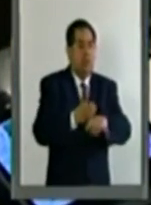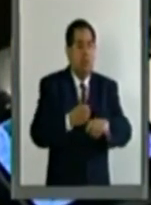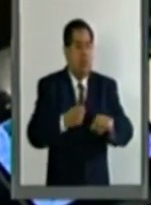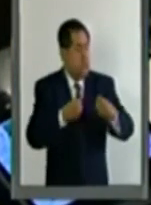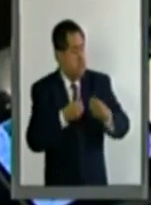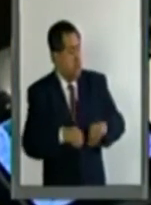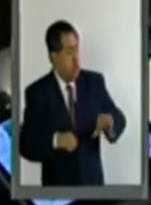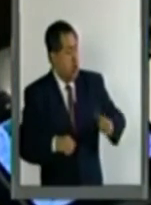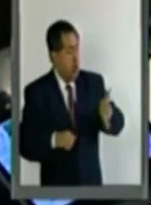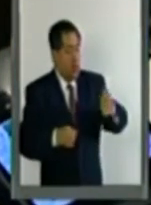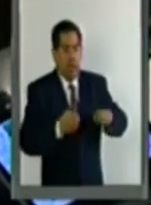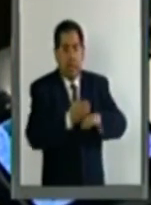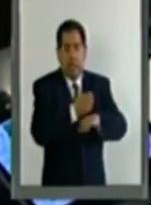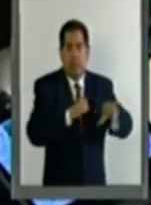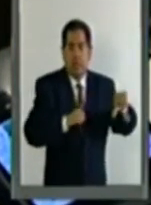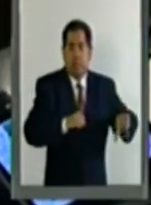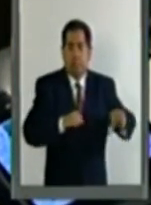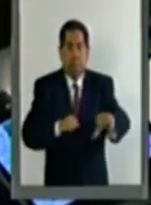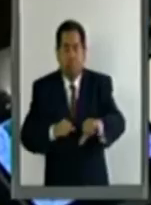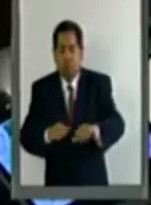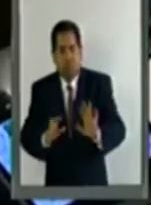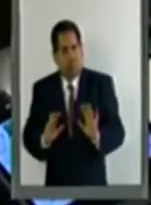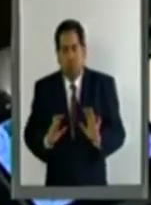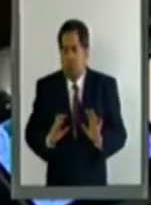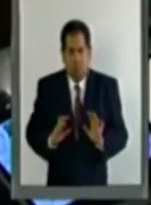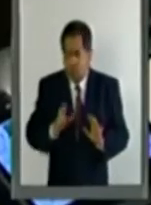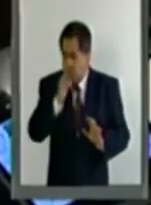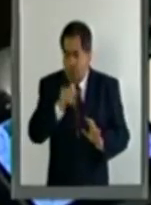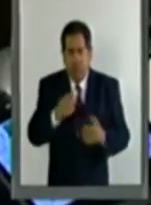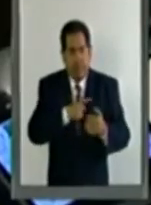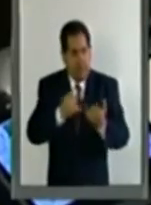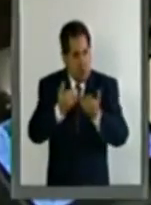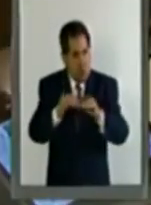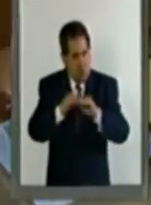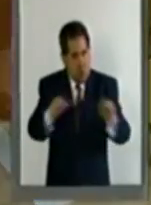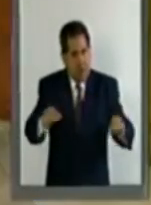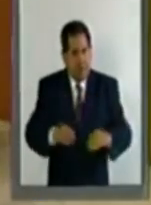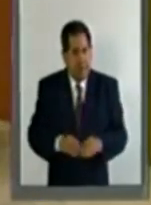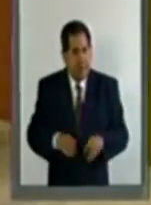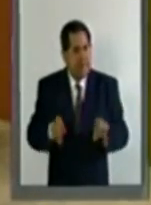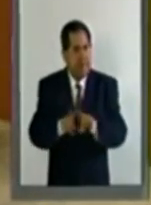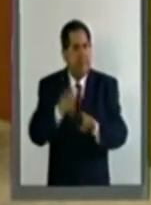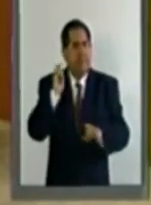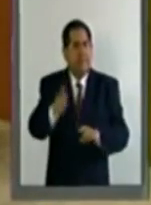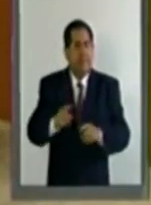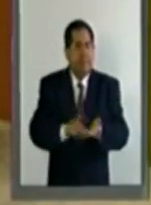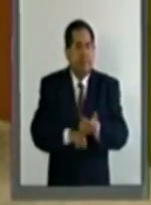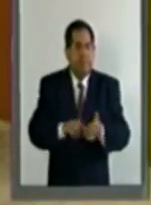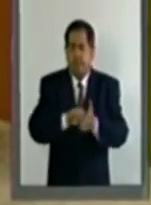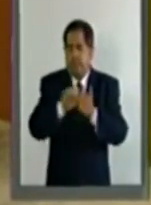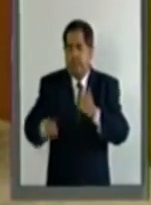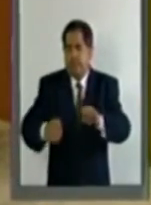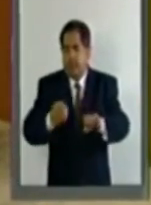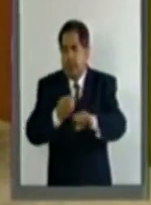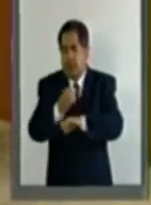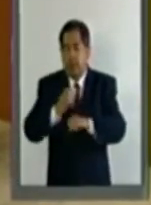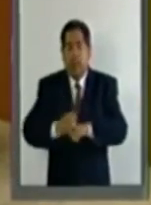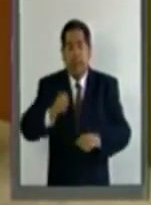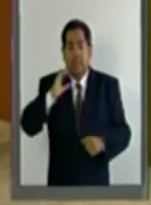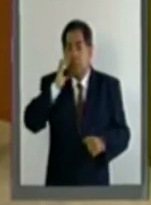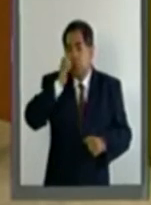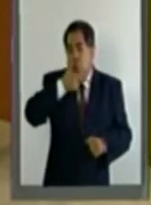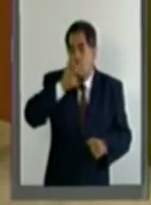detrimento de uno, de dos o de tres. Es el caso de los estados de